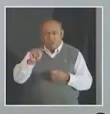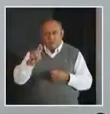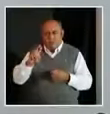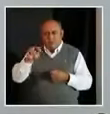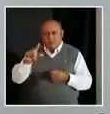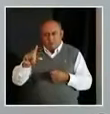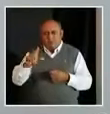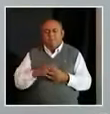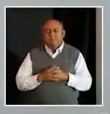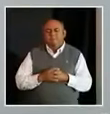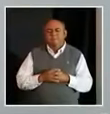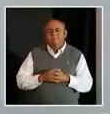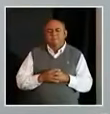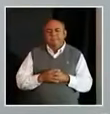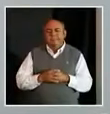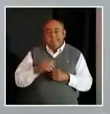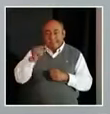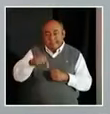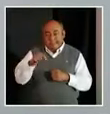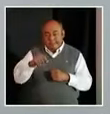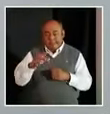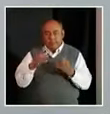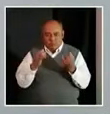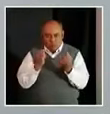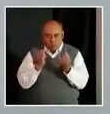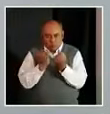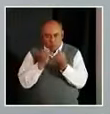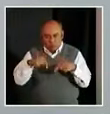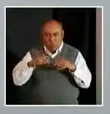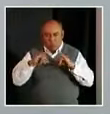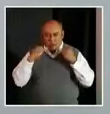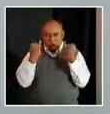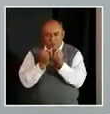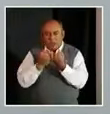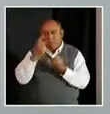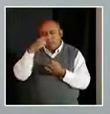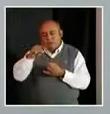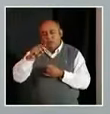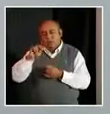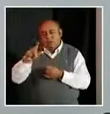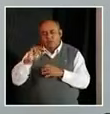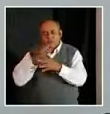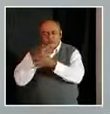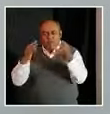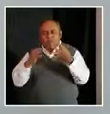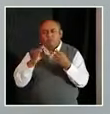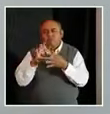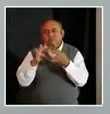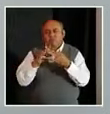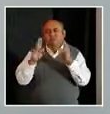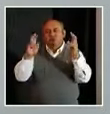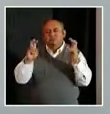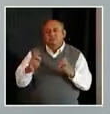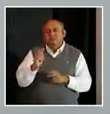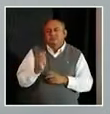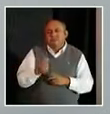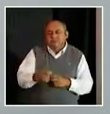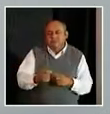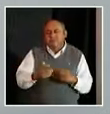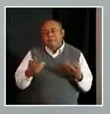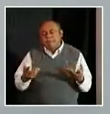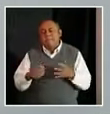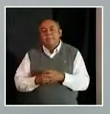Esta reunión de Nuevo León Informa, donde vamos a tratar temas relacionados